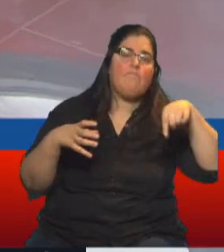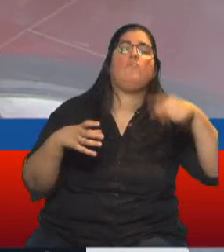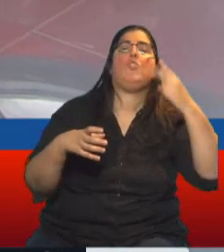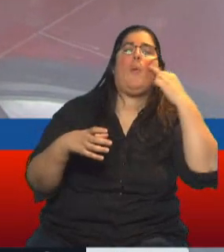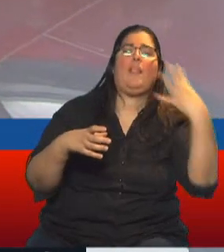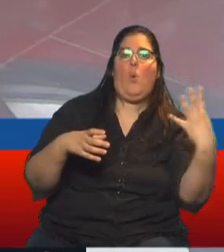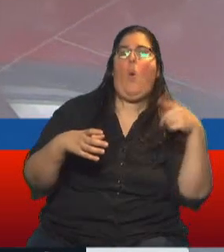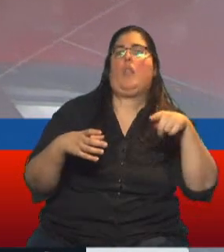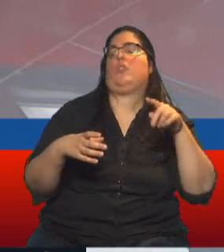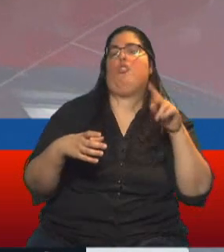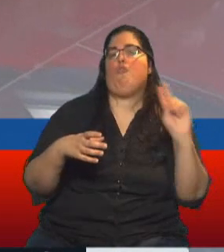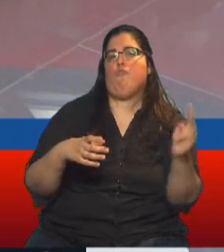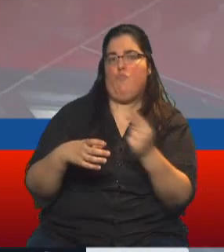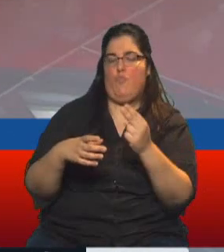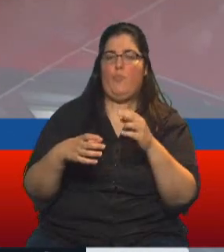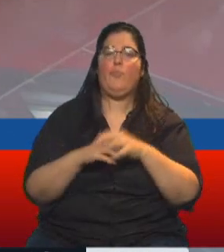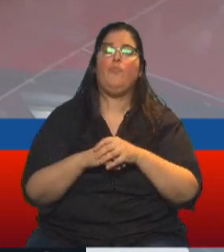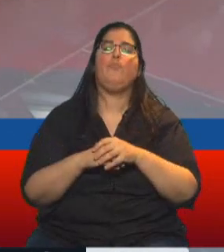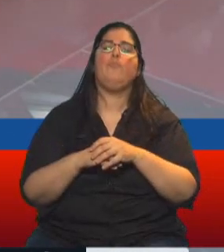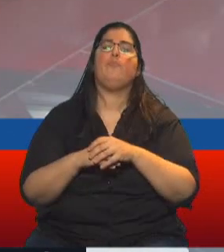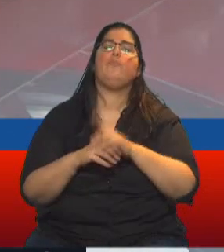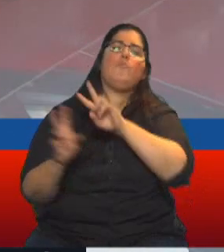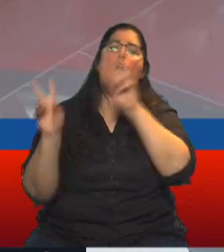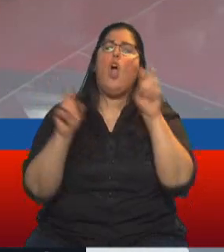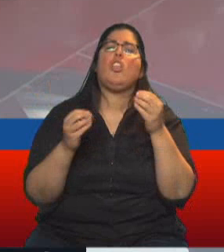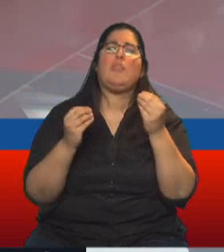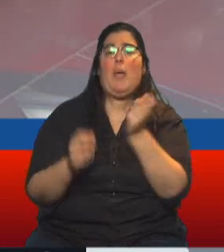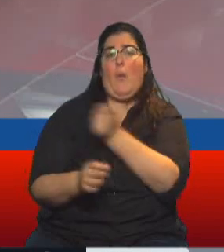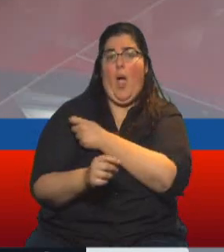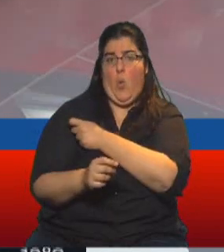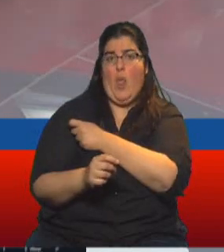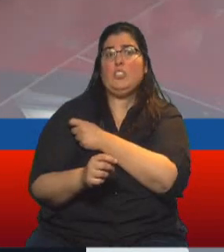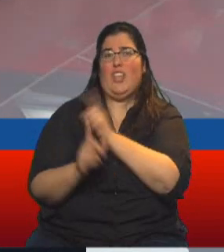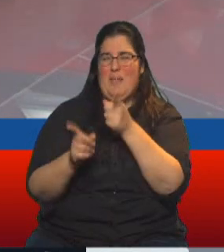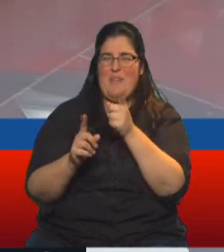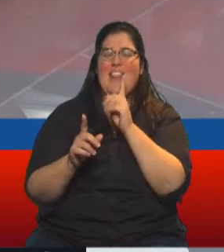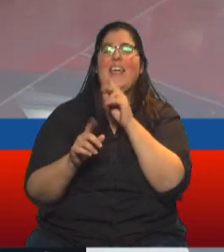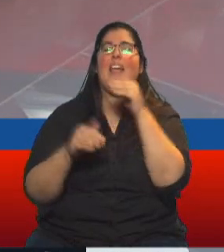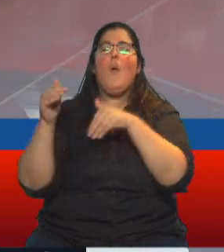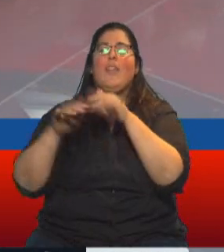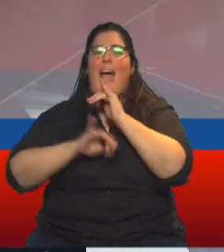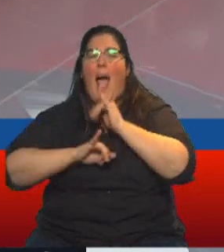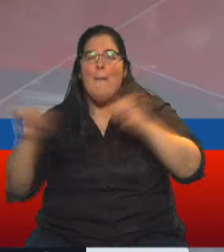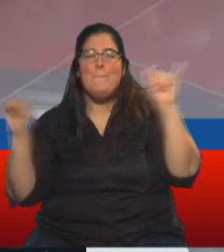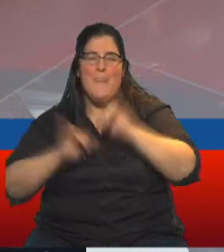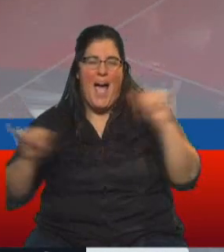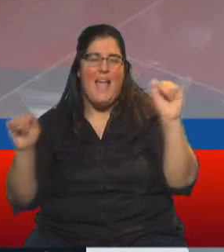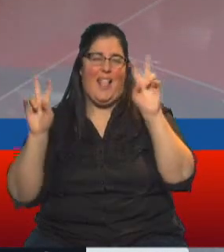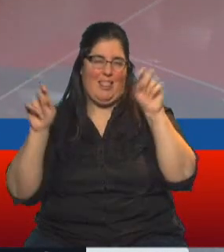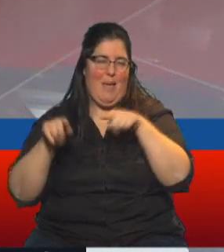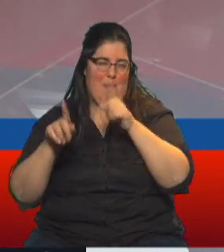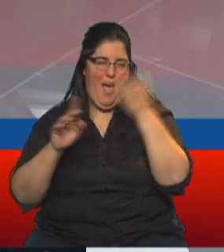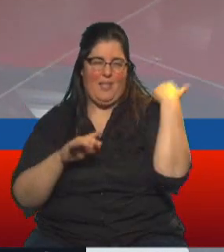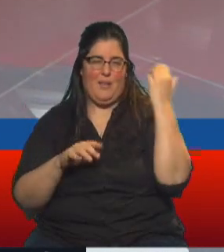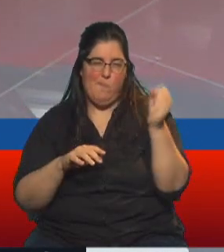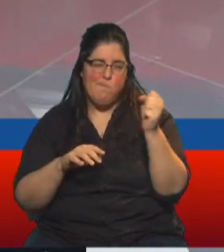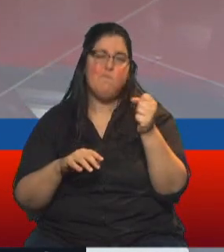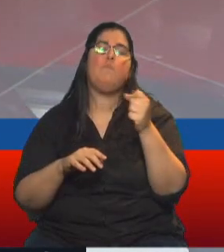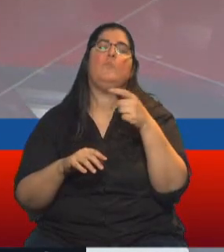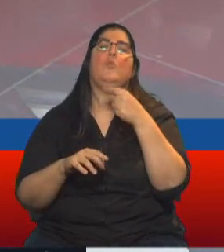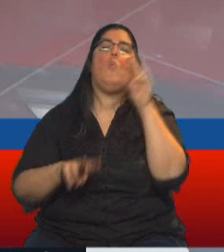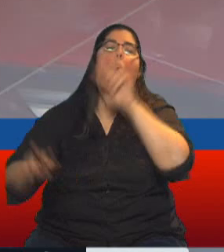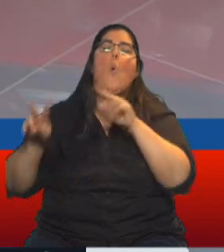ver cómo evolucionó, un tema que también es uno de los ejes de campaña y el propósito, el objetivo de tener vacunada al 100% de la población